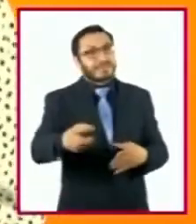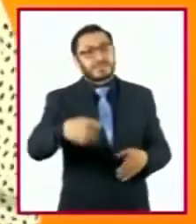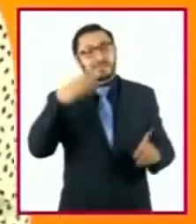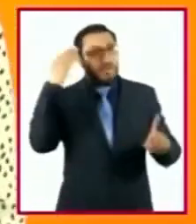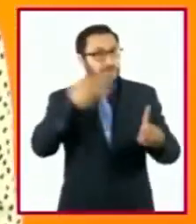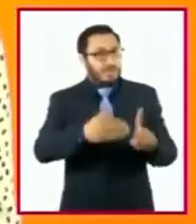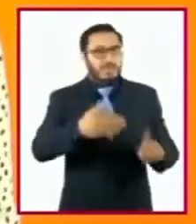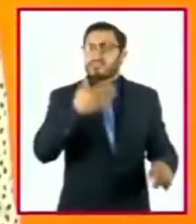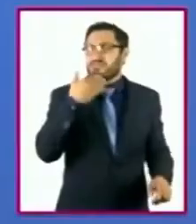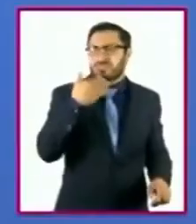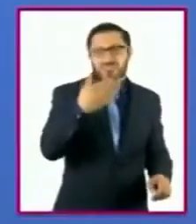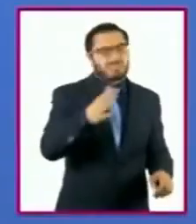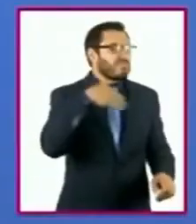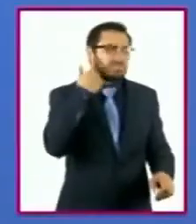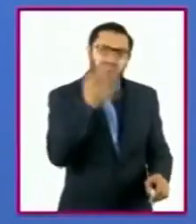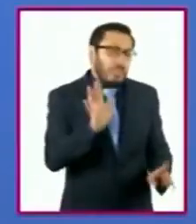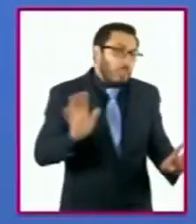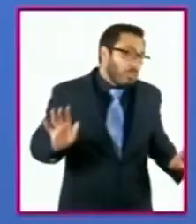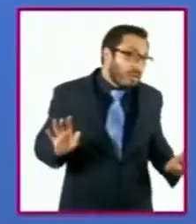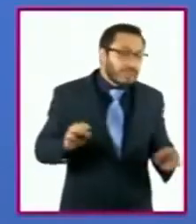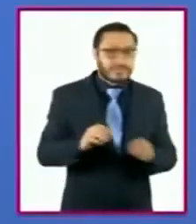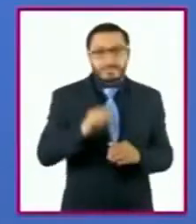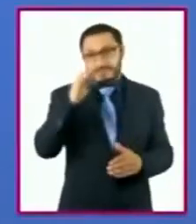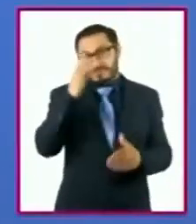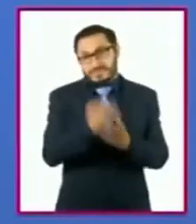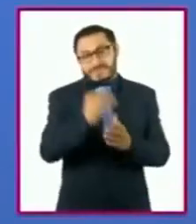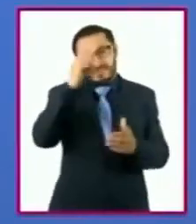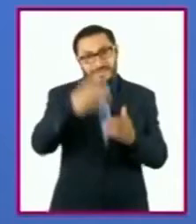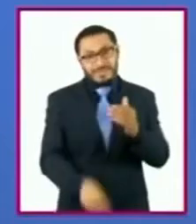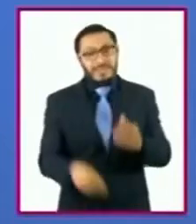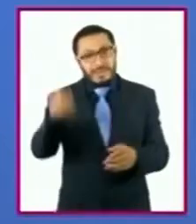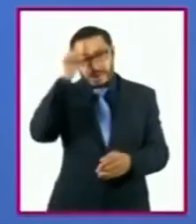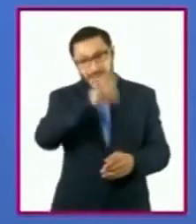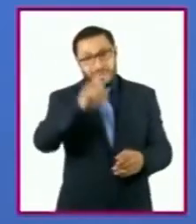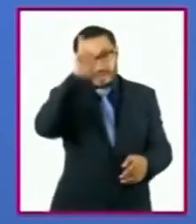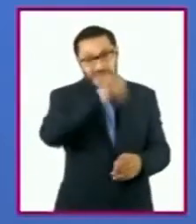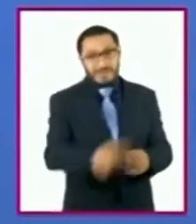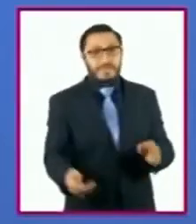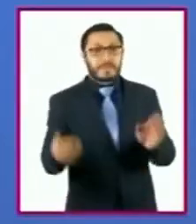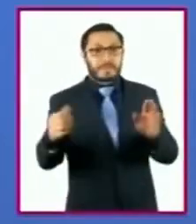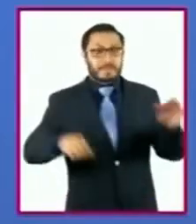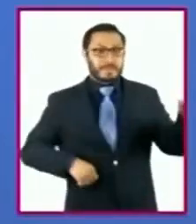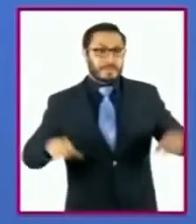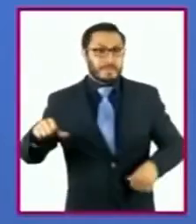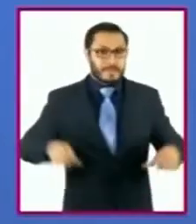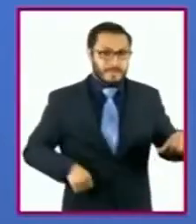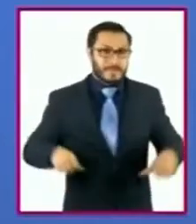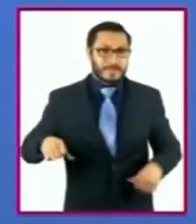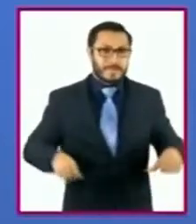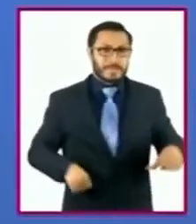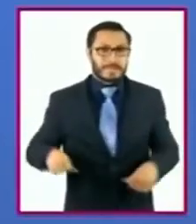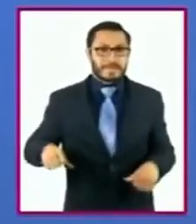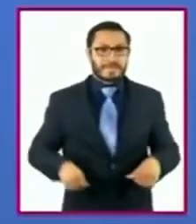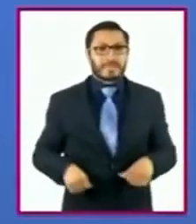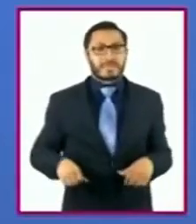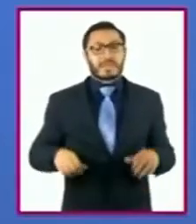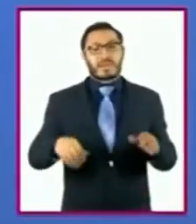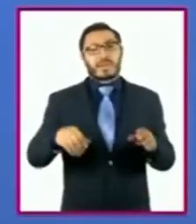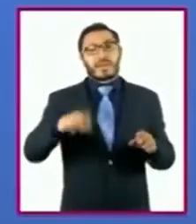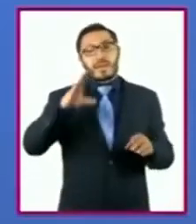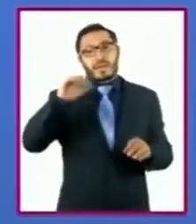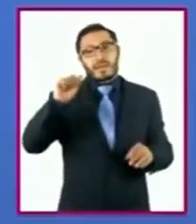que quiero alcanzar. Para terminar esta sesión, les sugerimos la siguiente actividad. En una